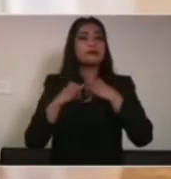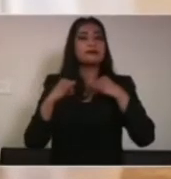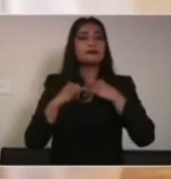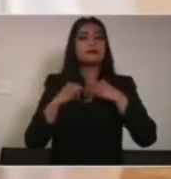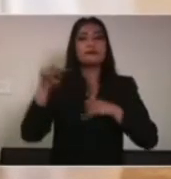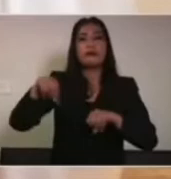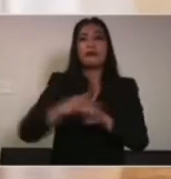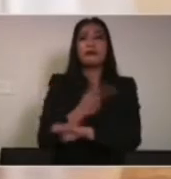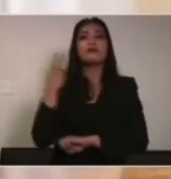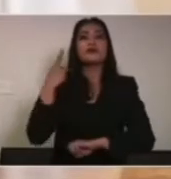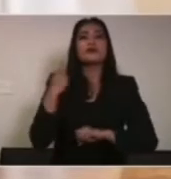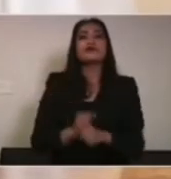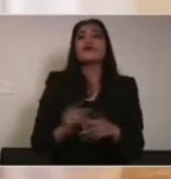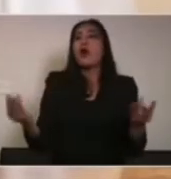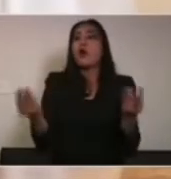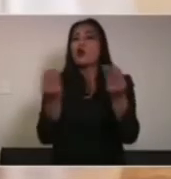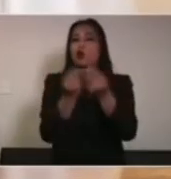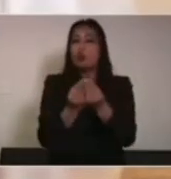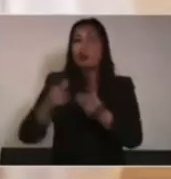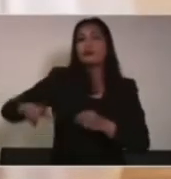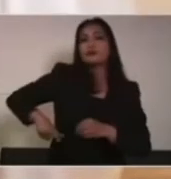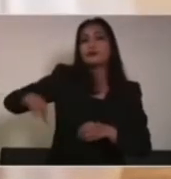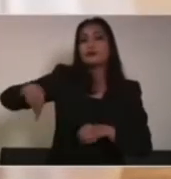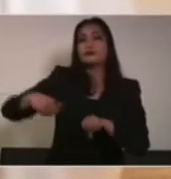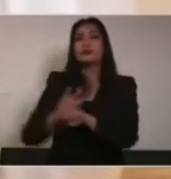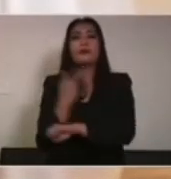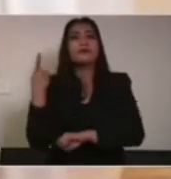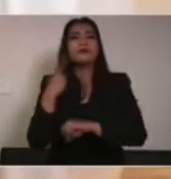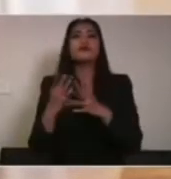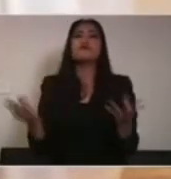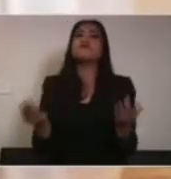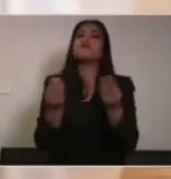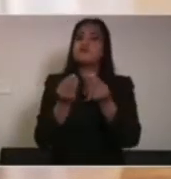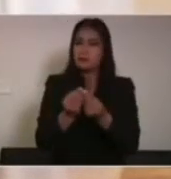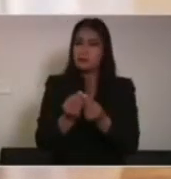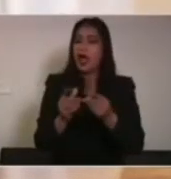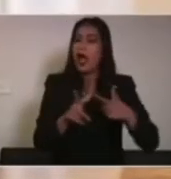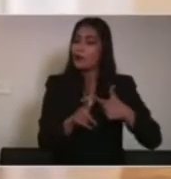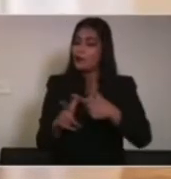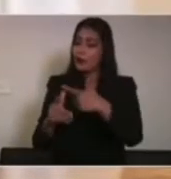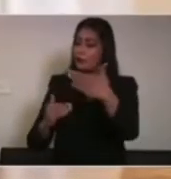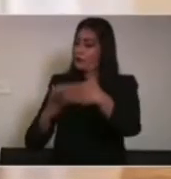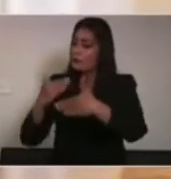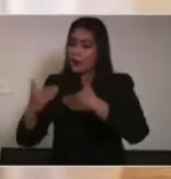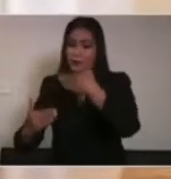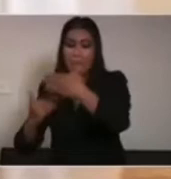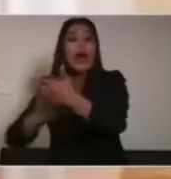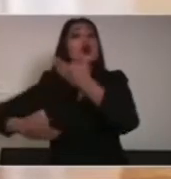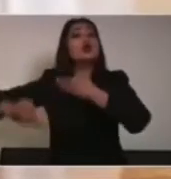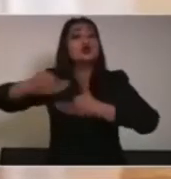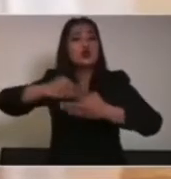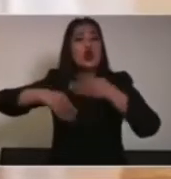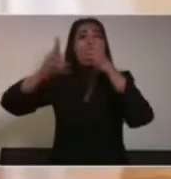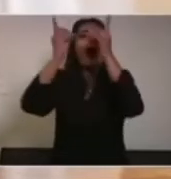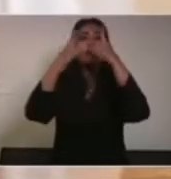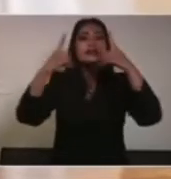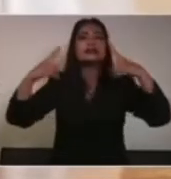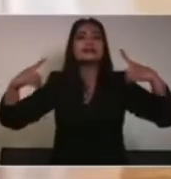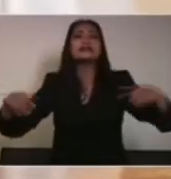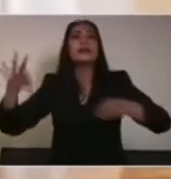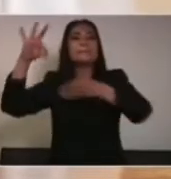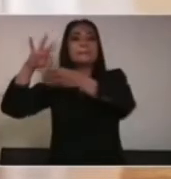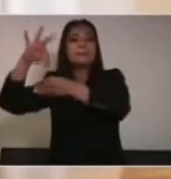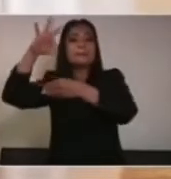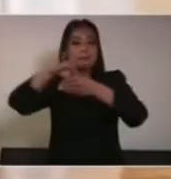con el gobierno para darle seguimiento a los procesos electorales al desarrollo de los